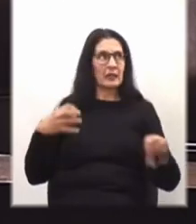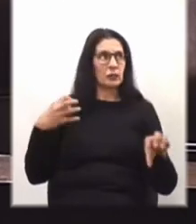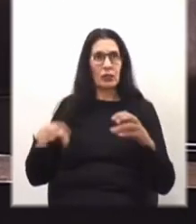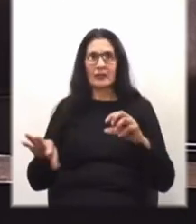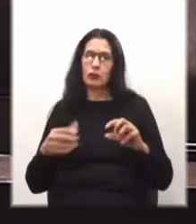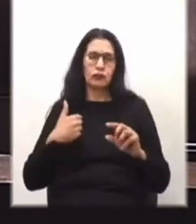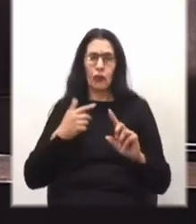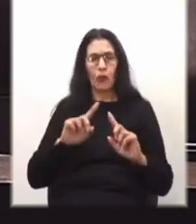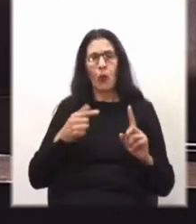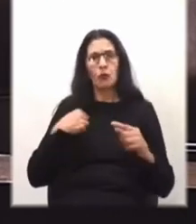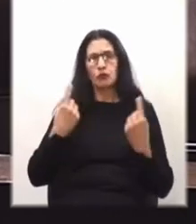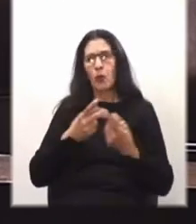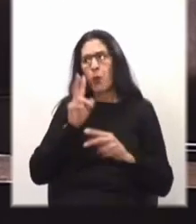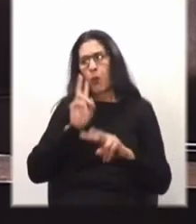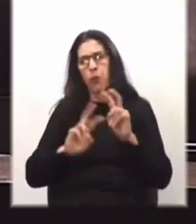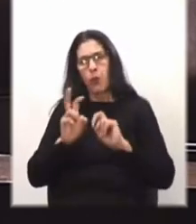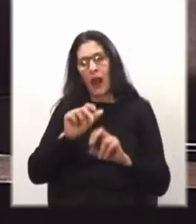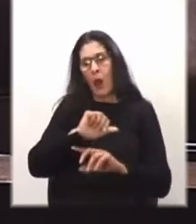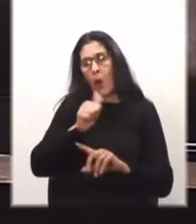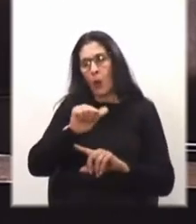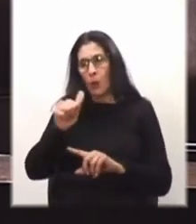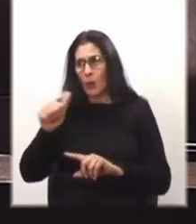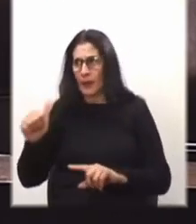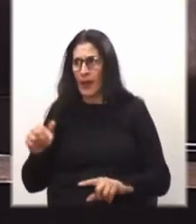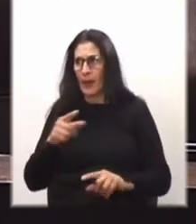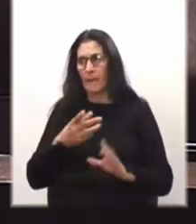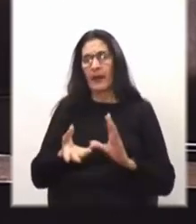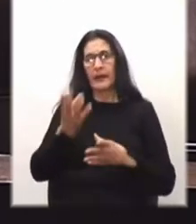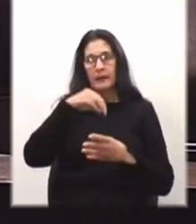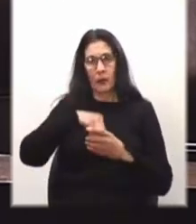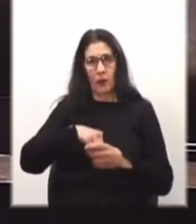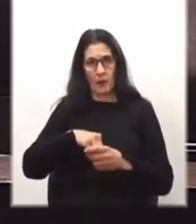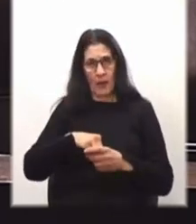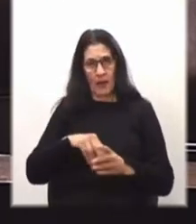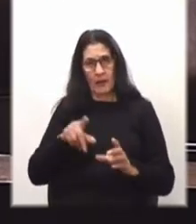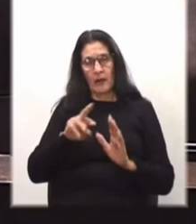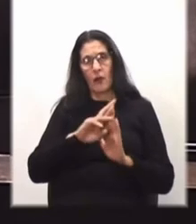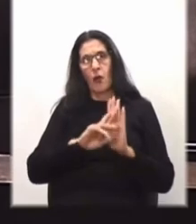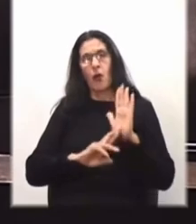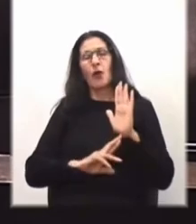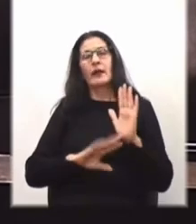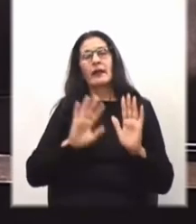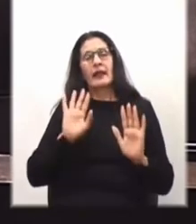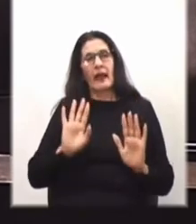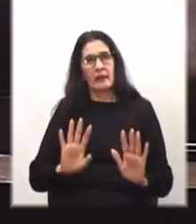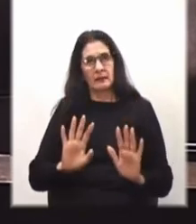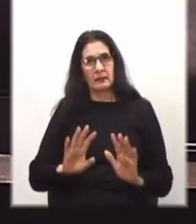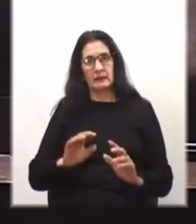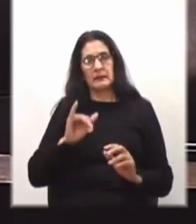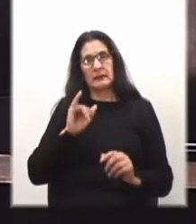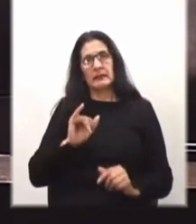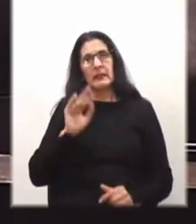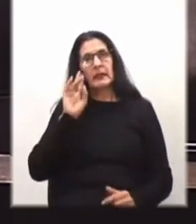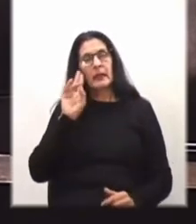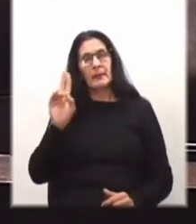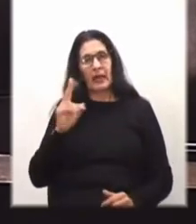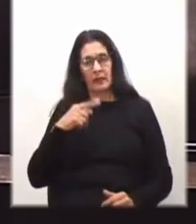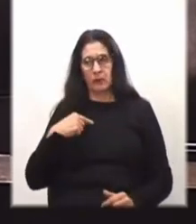se lograba la forma de incorporarlos con reglas de juego claras y respetadas con